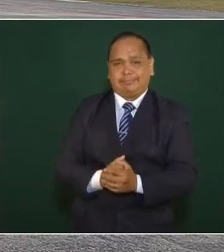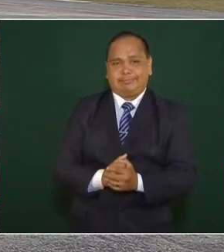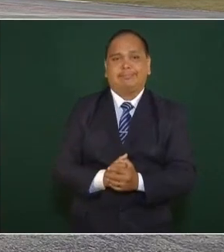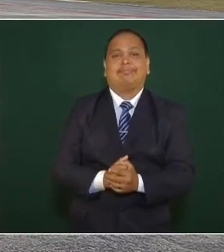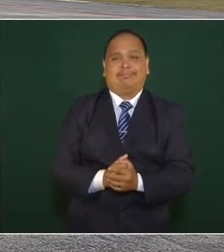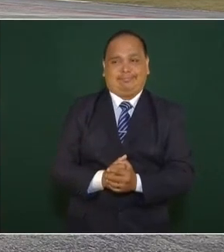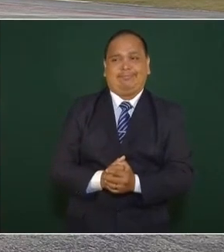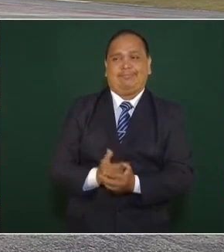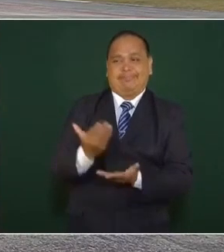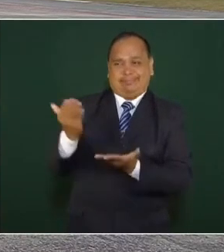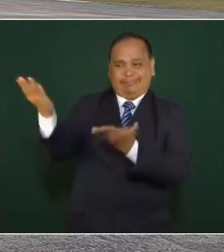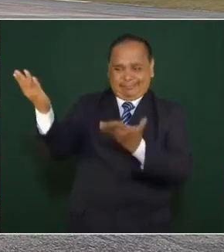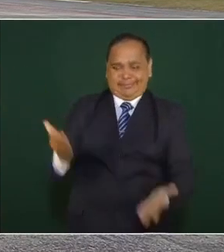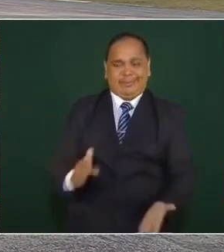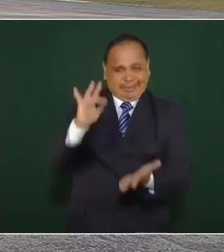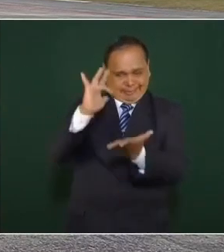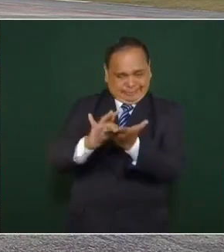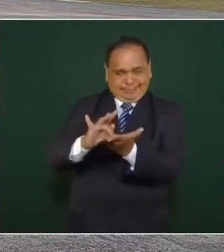Gracias por venir.